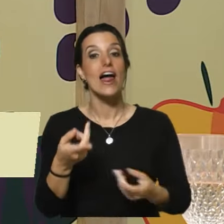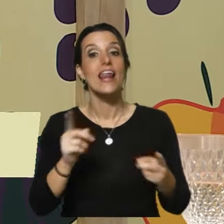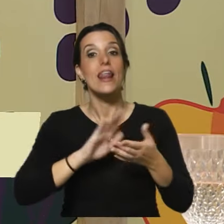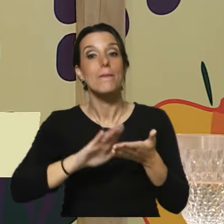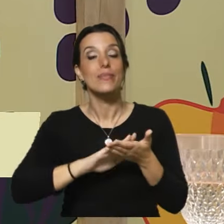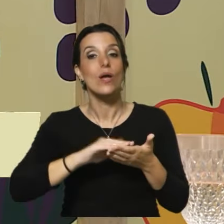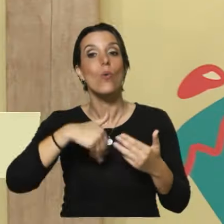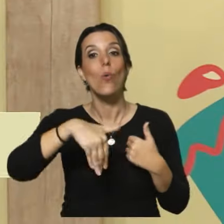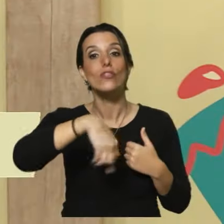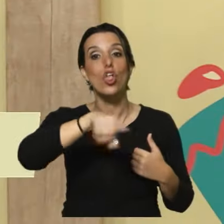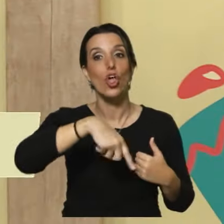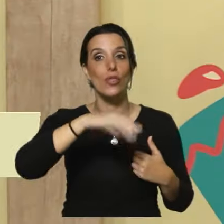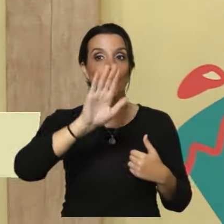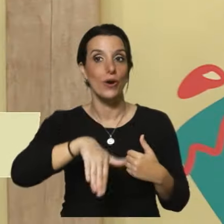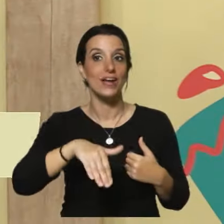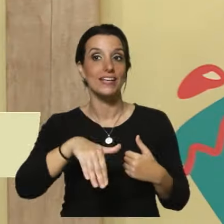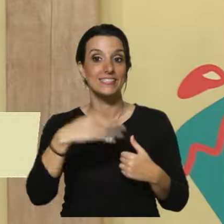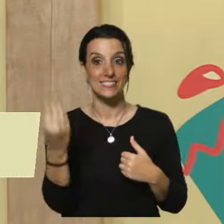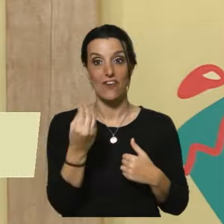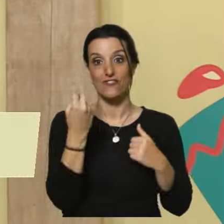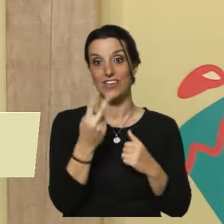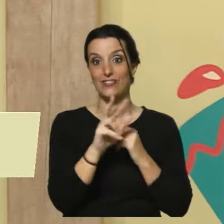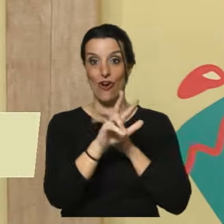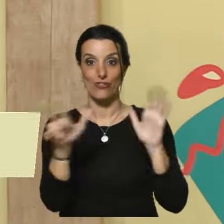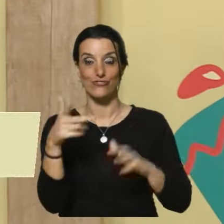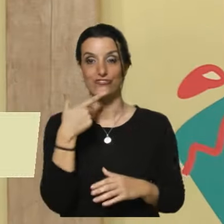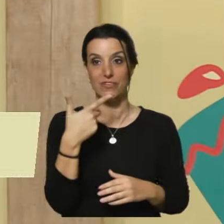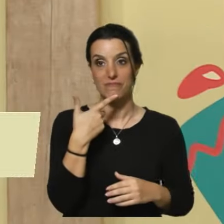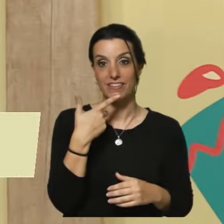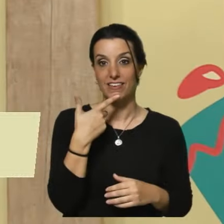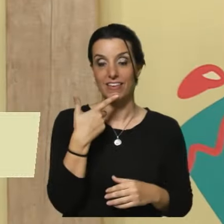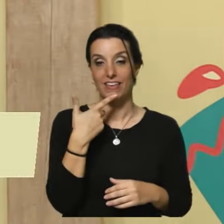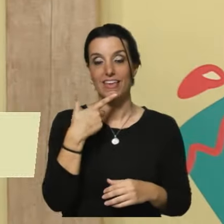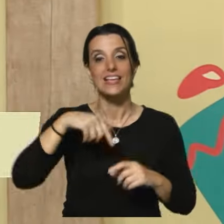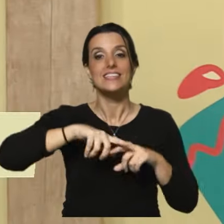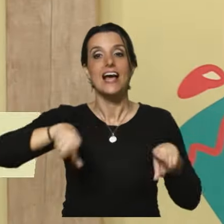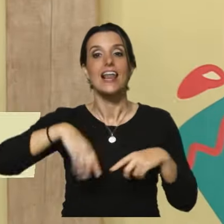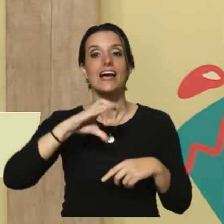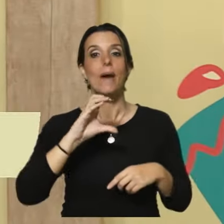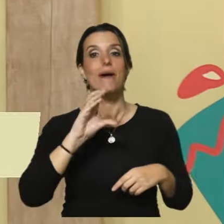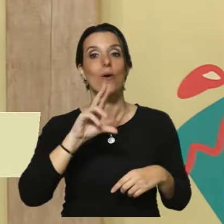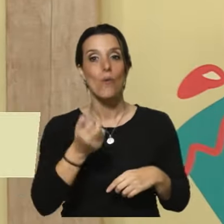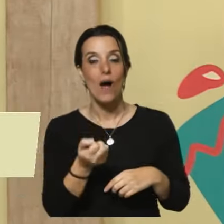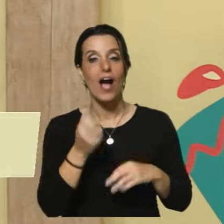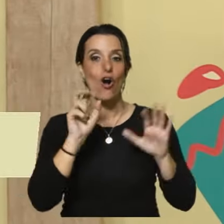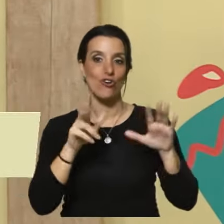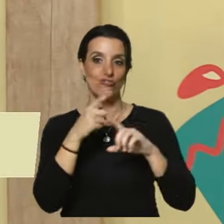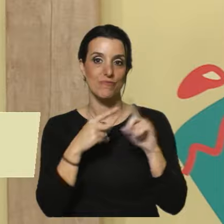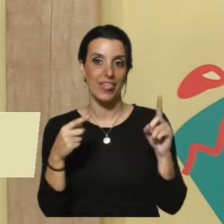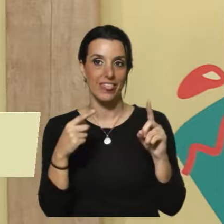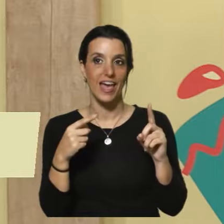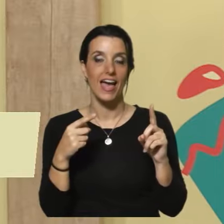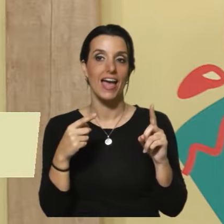cuándo dónde y en qué horario Bueno entonces es el sábado 28 de septiembre en la sala camacua 20 30